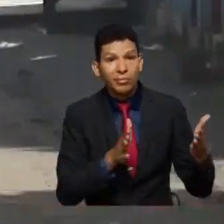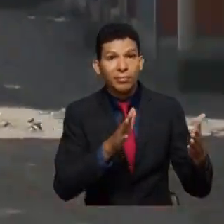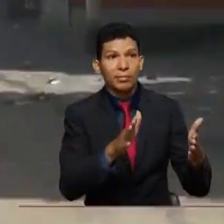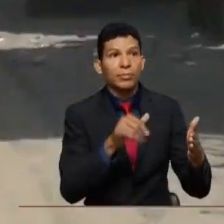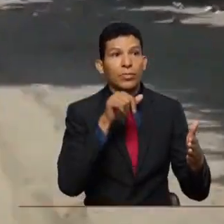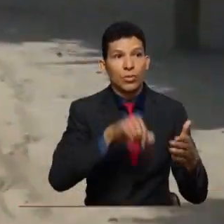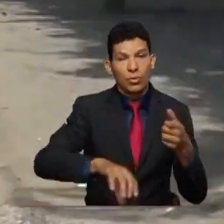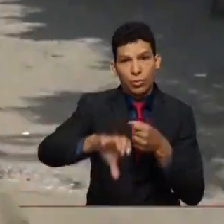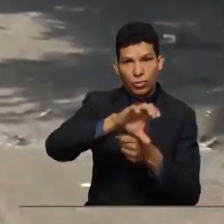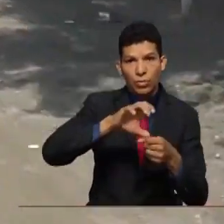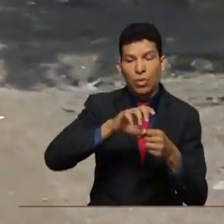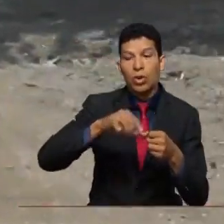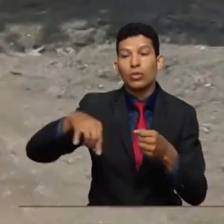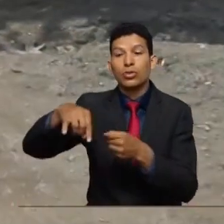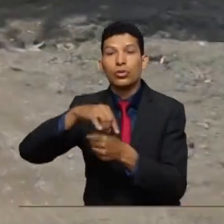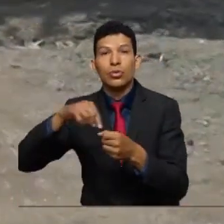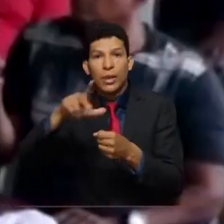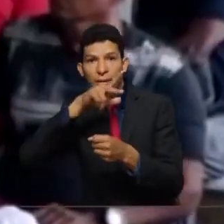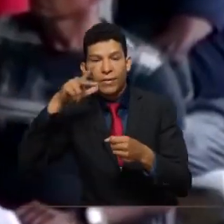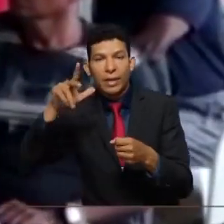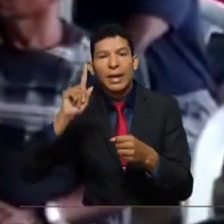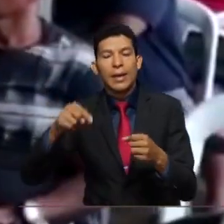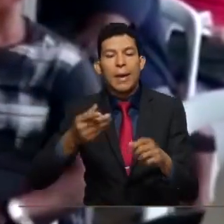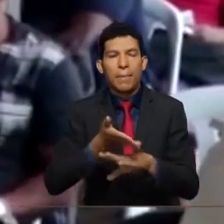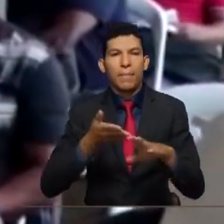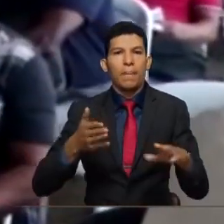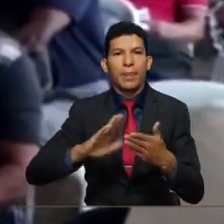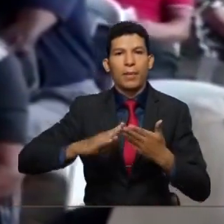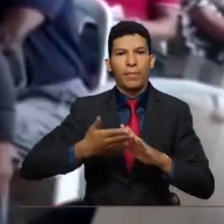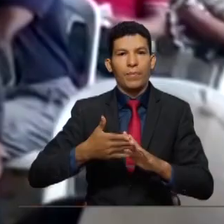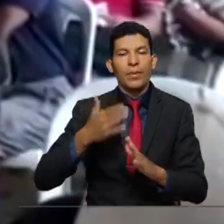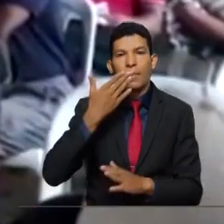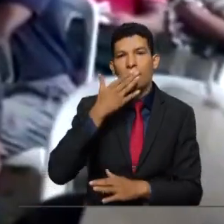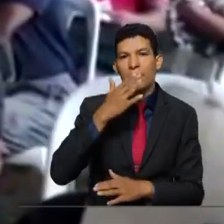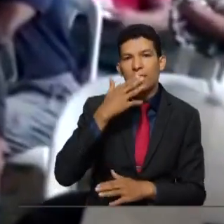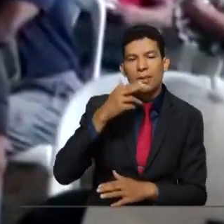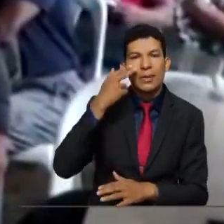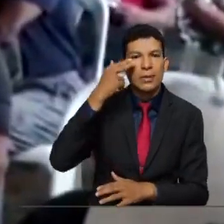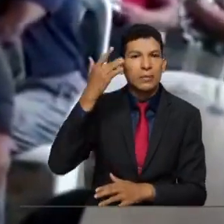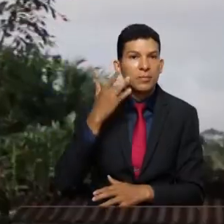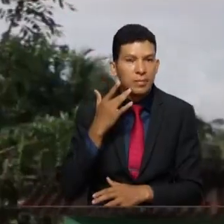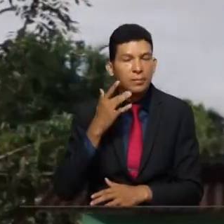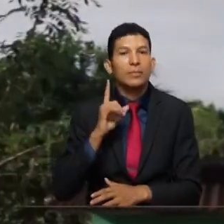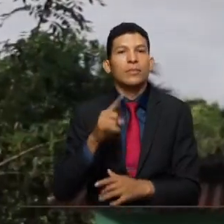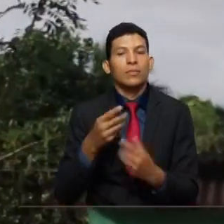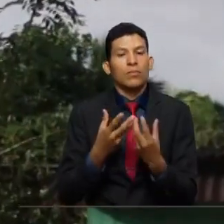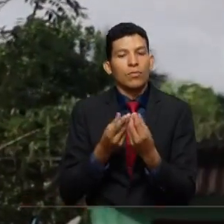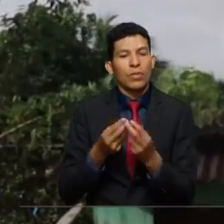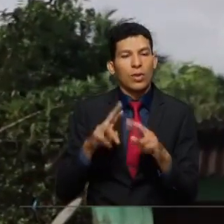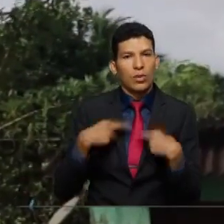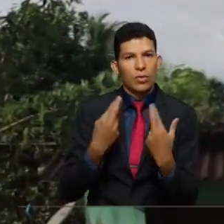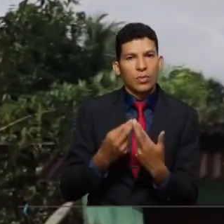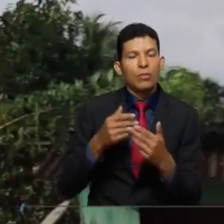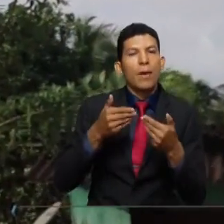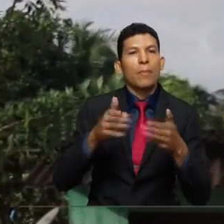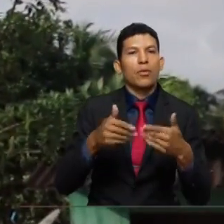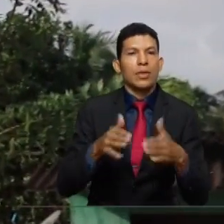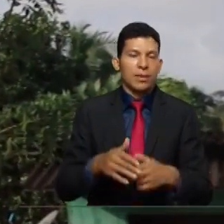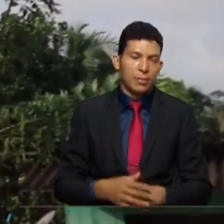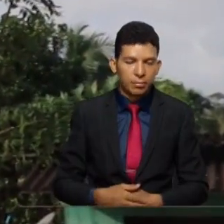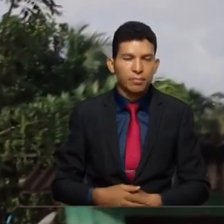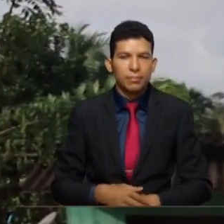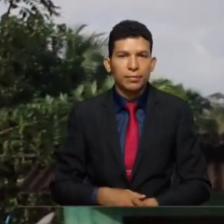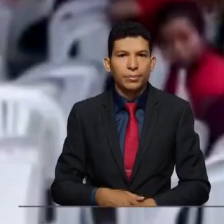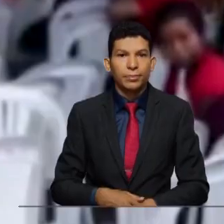casco urbano con la zona rural solicitan las comunidades indígenas y afros que se reunieron en Punta Ardita, frontera con Panamá. En